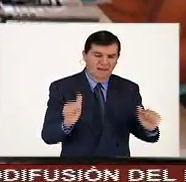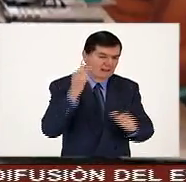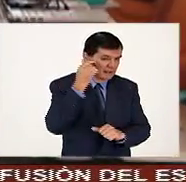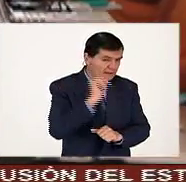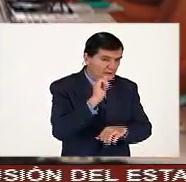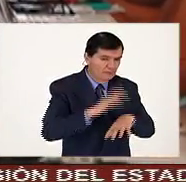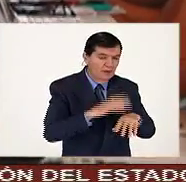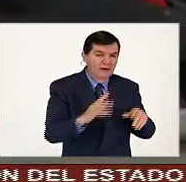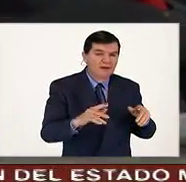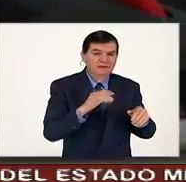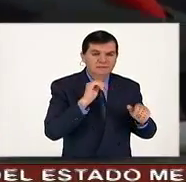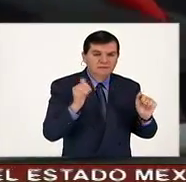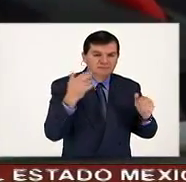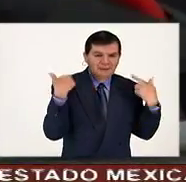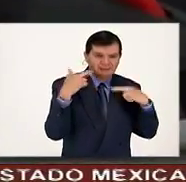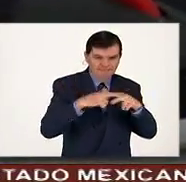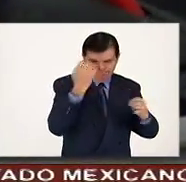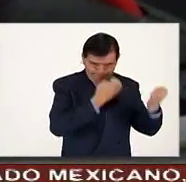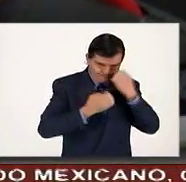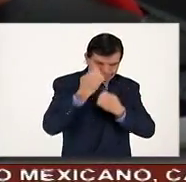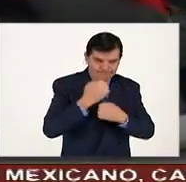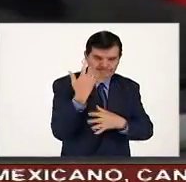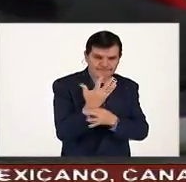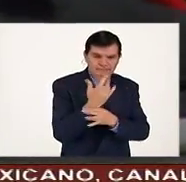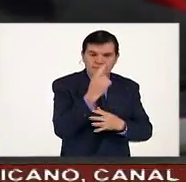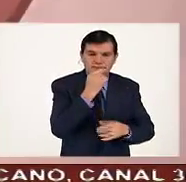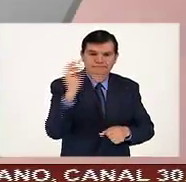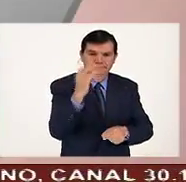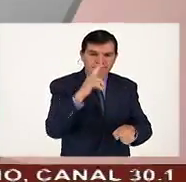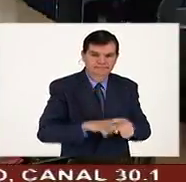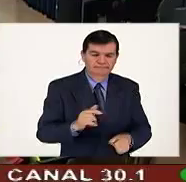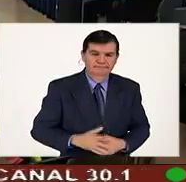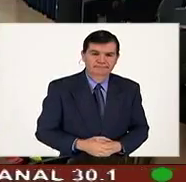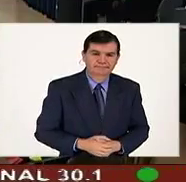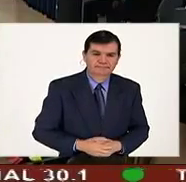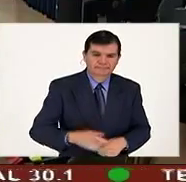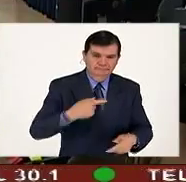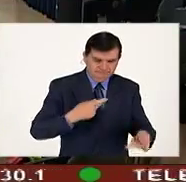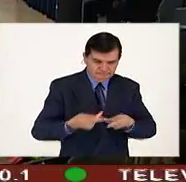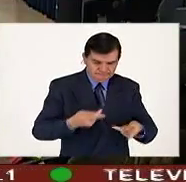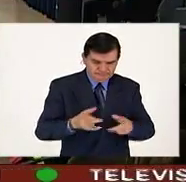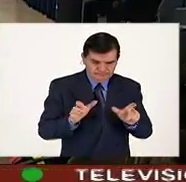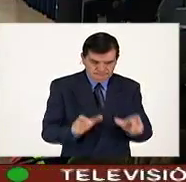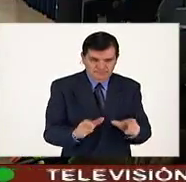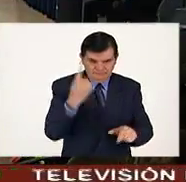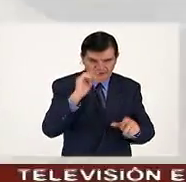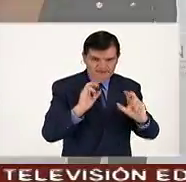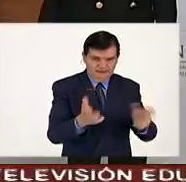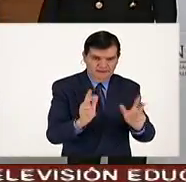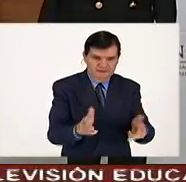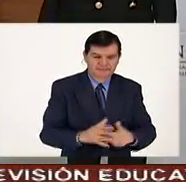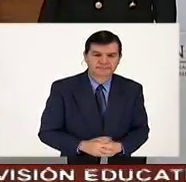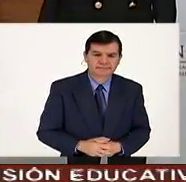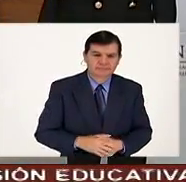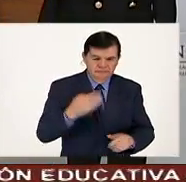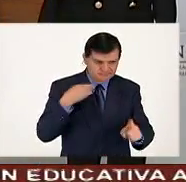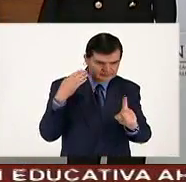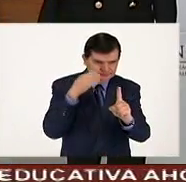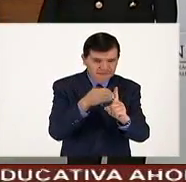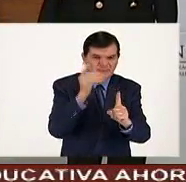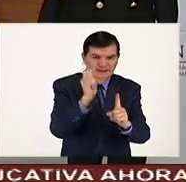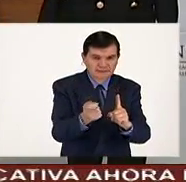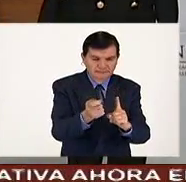Guerrero durante la evaluación magisterial, afirma la Policía Federal. Se prepara operativo para Chiapas. El objetivo